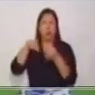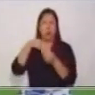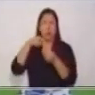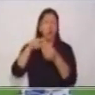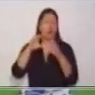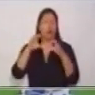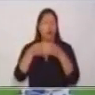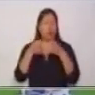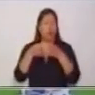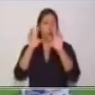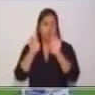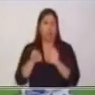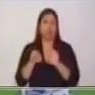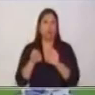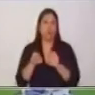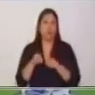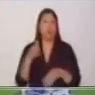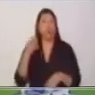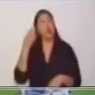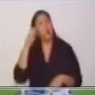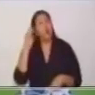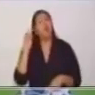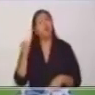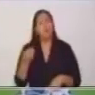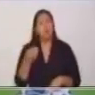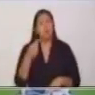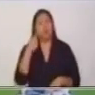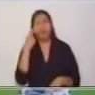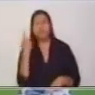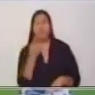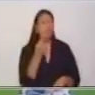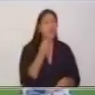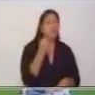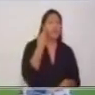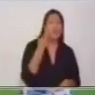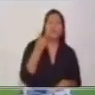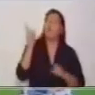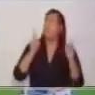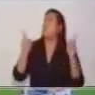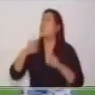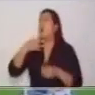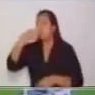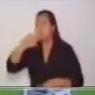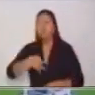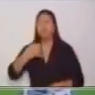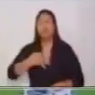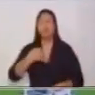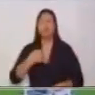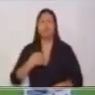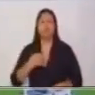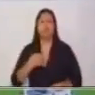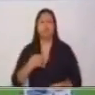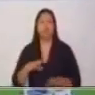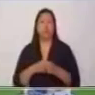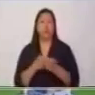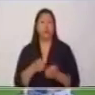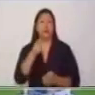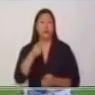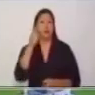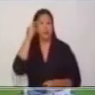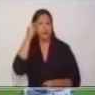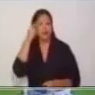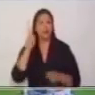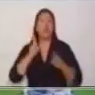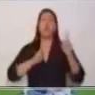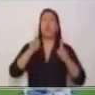que tratan de reflejar o buscan reflejar la realidad. Entonces, ya estarás pensando qué tipo de